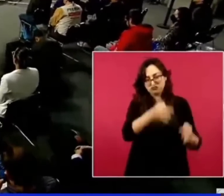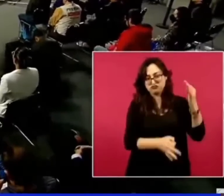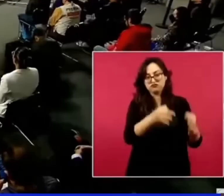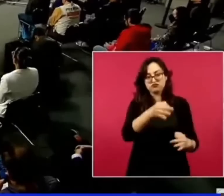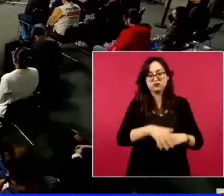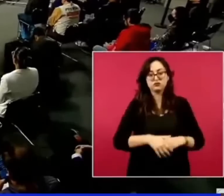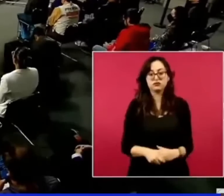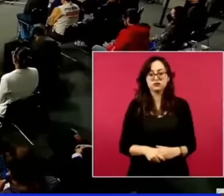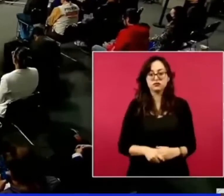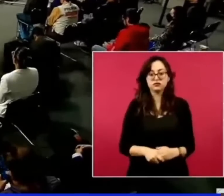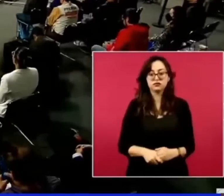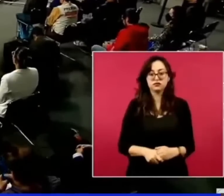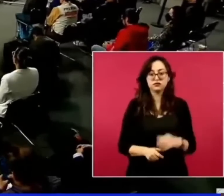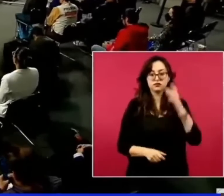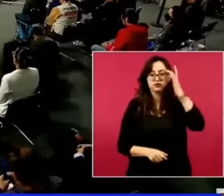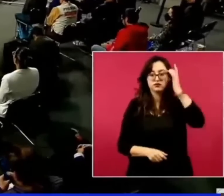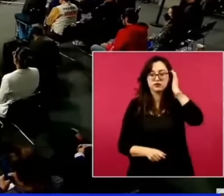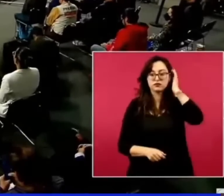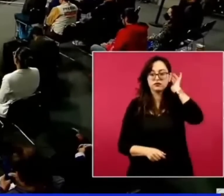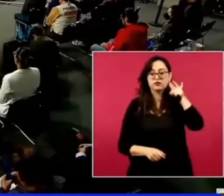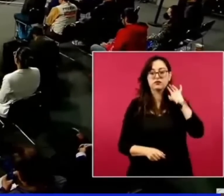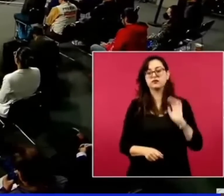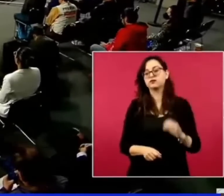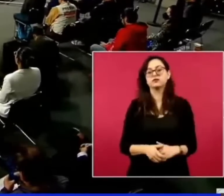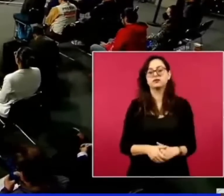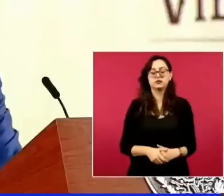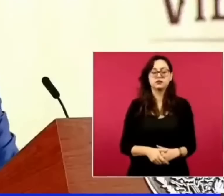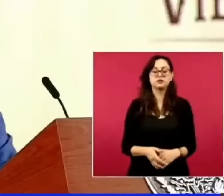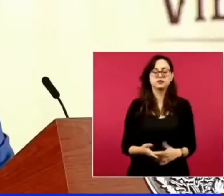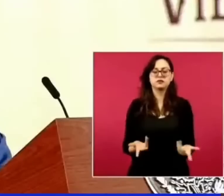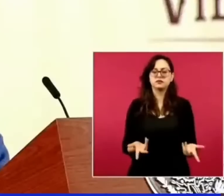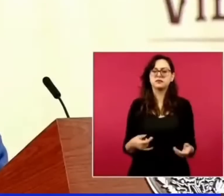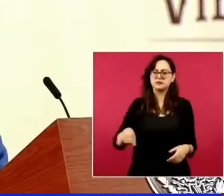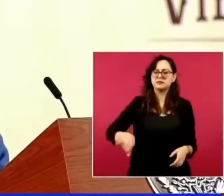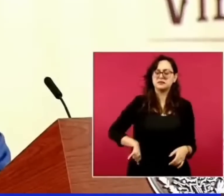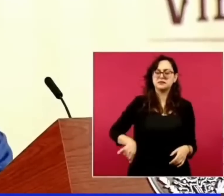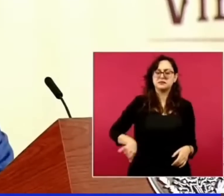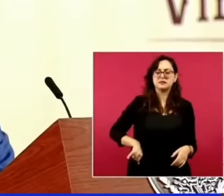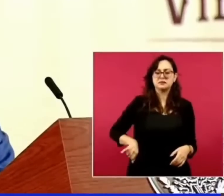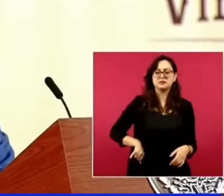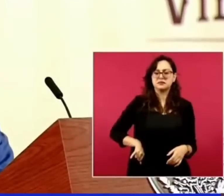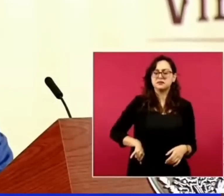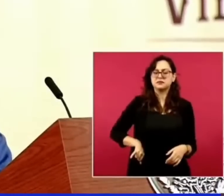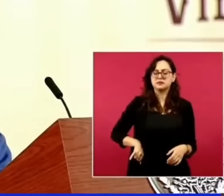bien argumentado por la Fiscalía de Estados Unidos